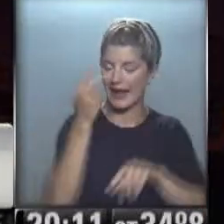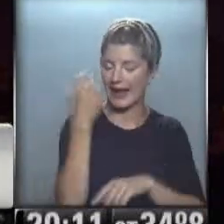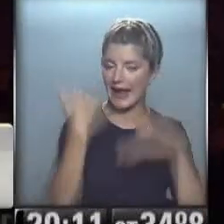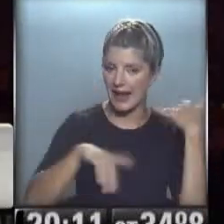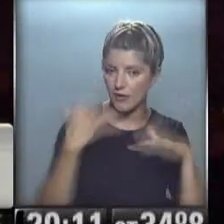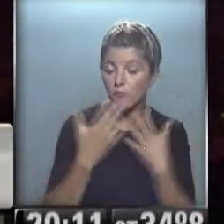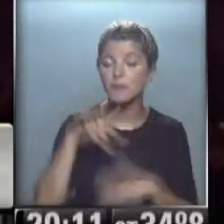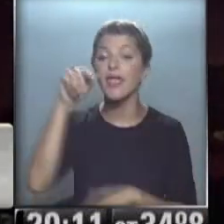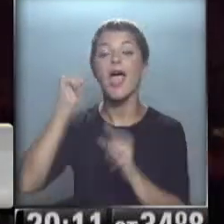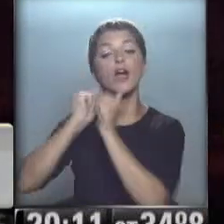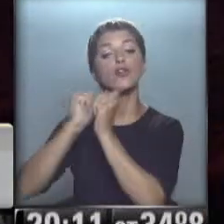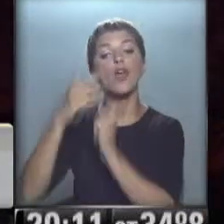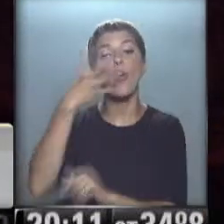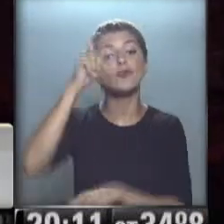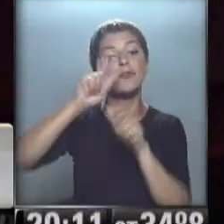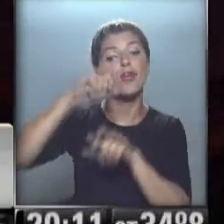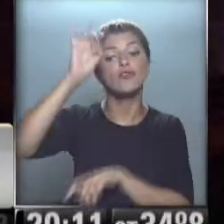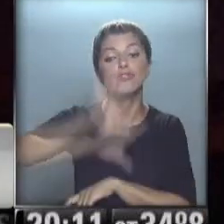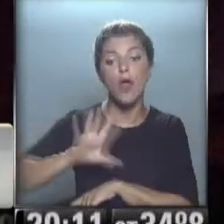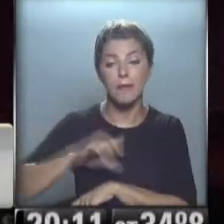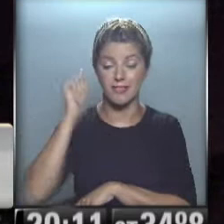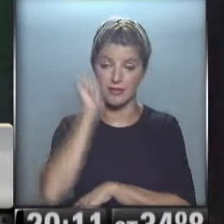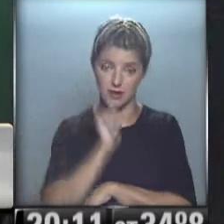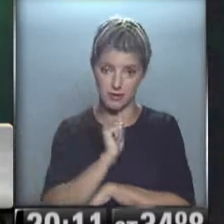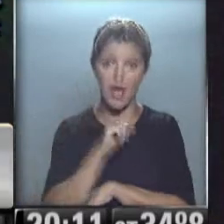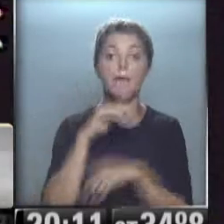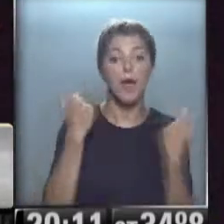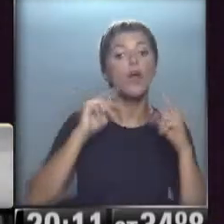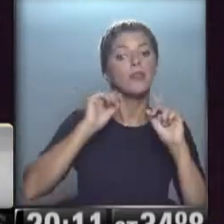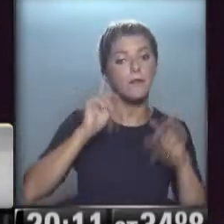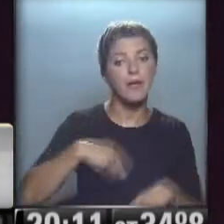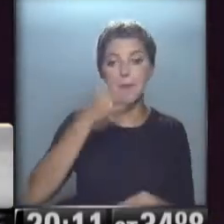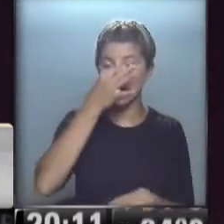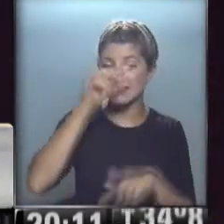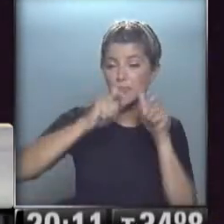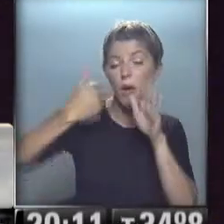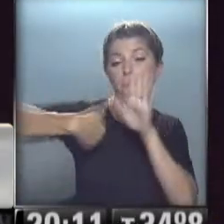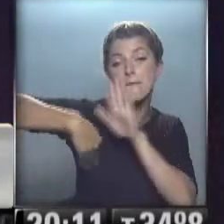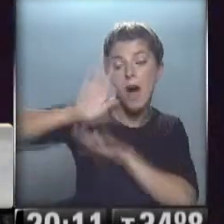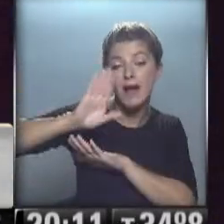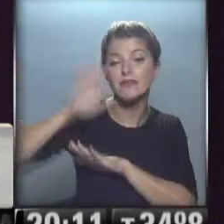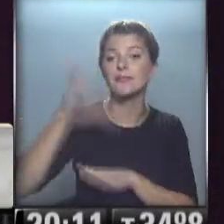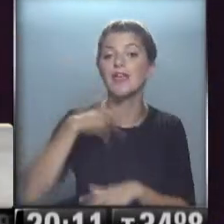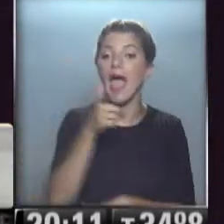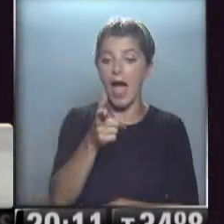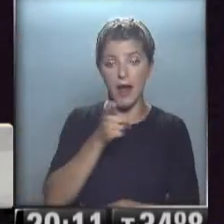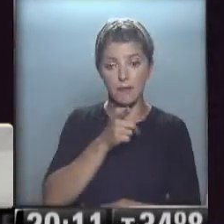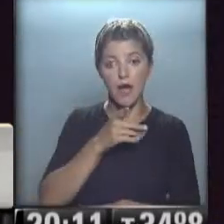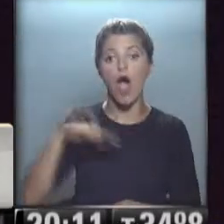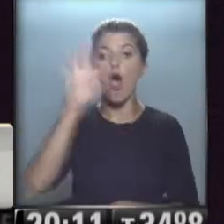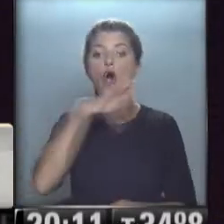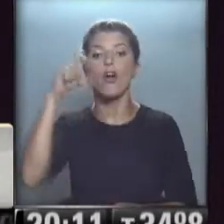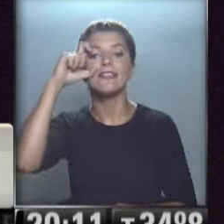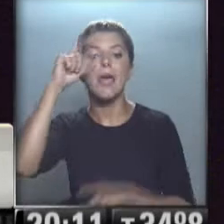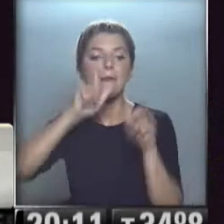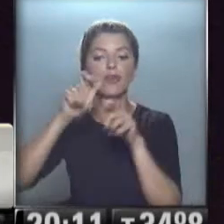solo 4 personas resultaron heridas, aunque se registraron una 20 de heridos por armas de fuego, otra decena recibió